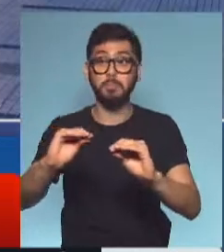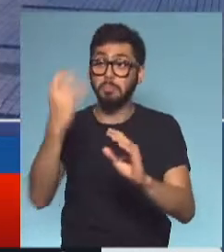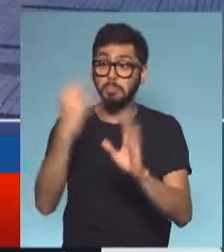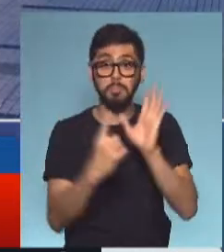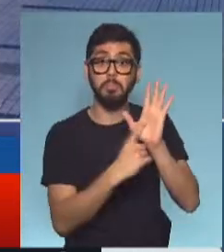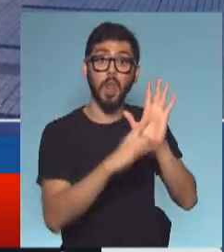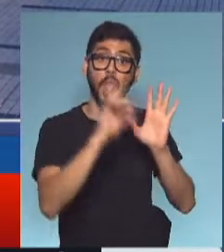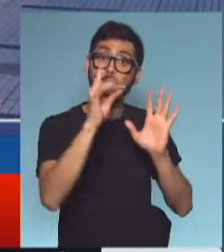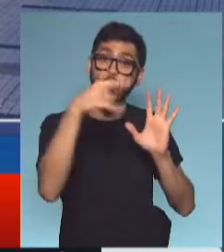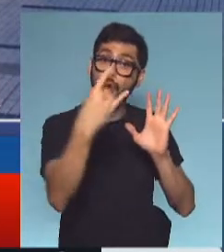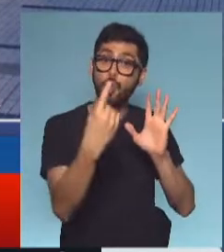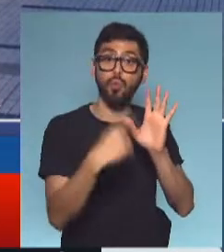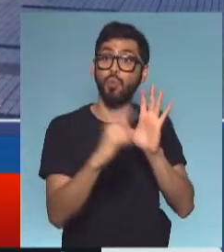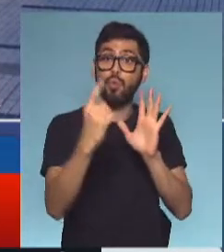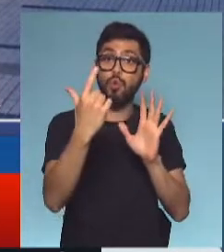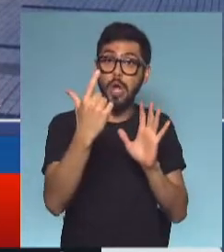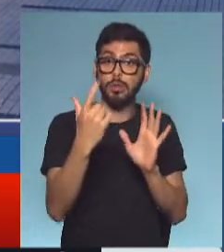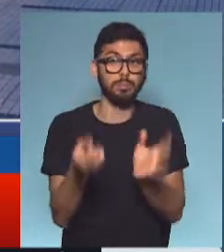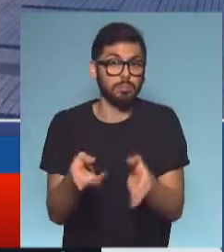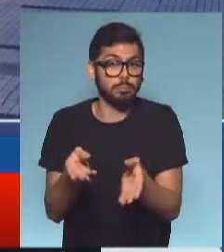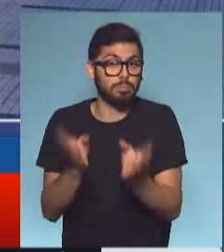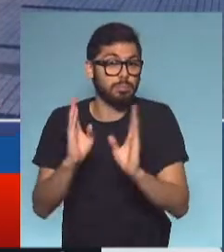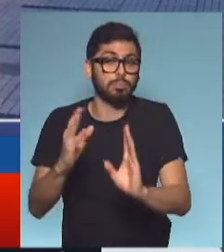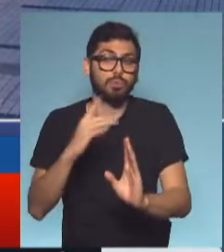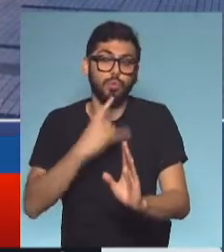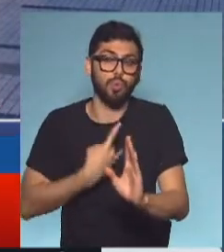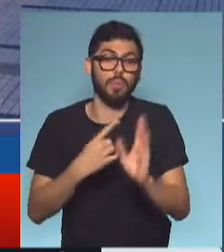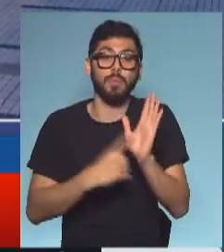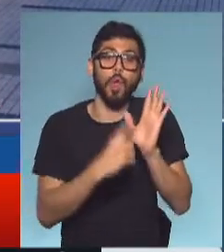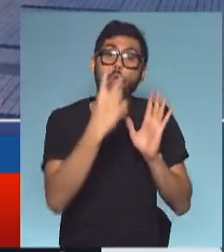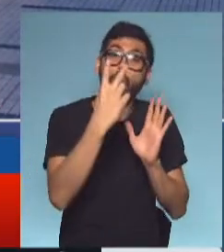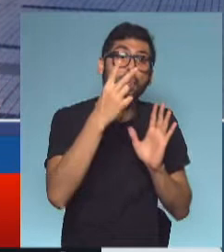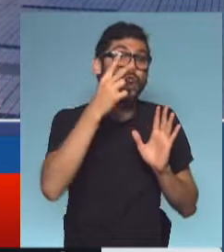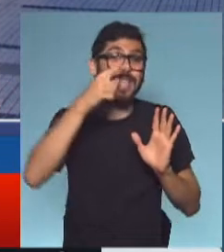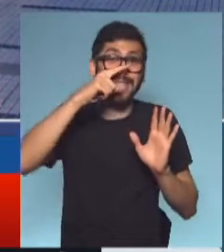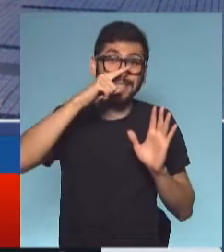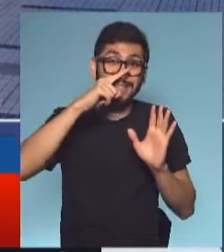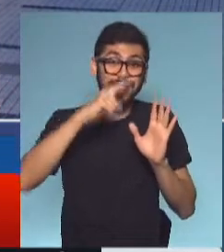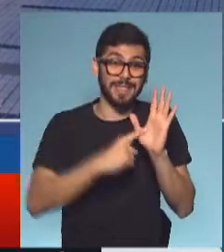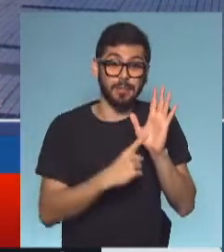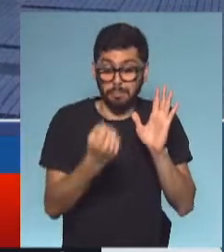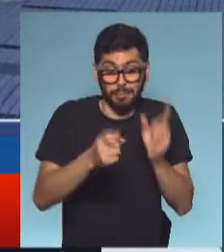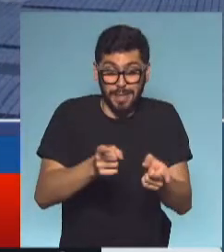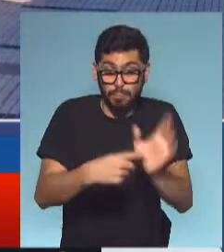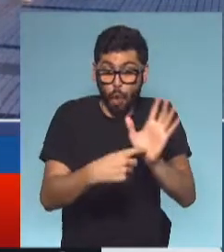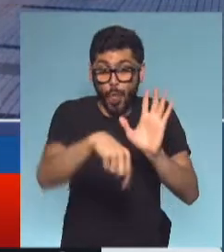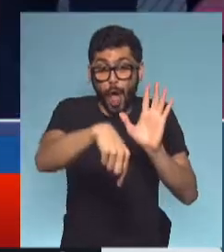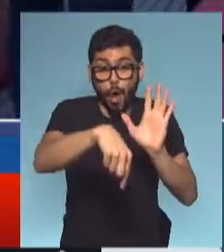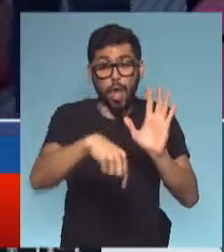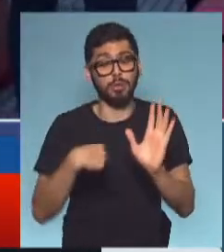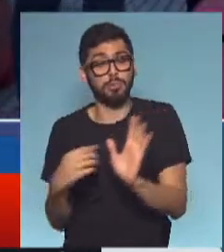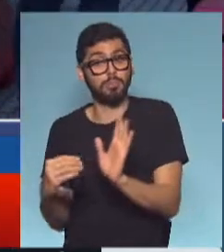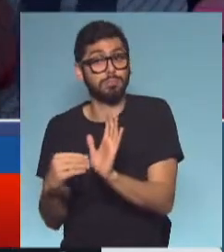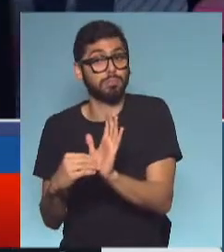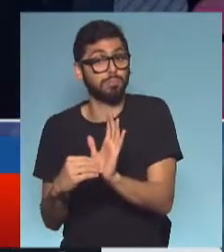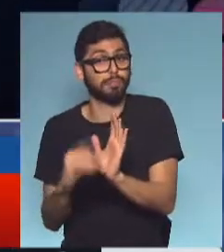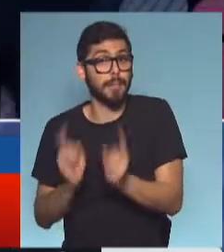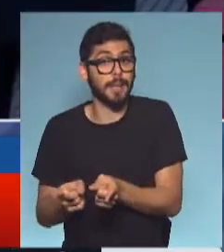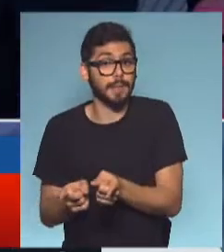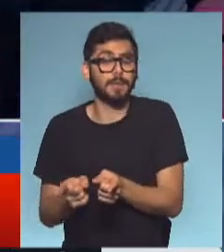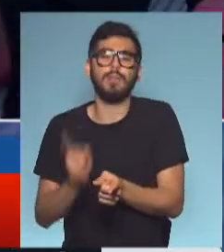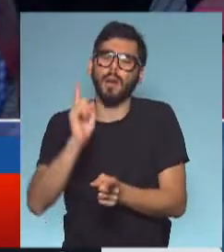están previstas en el decreto de necesidad de urgencia 287, que es el que está vigente en este momento. Inclusive hay un montón de